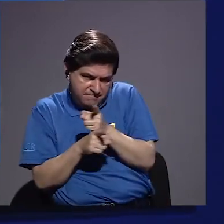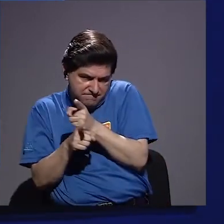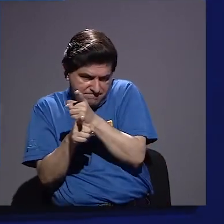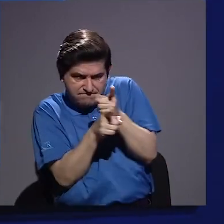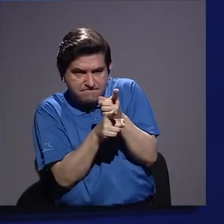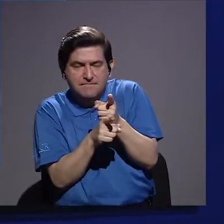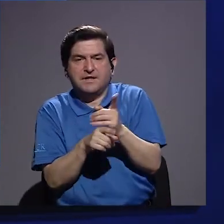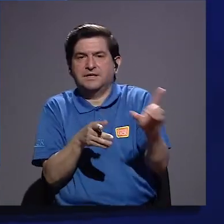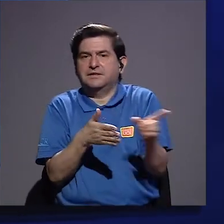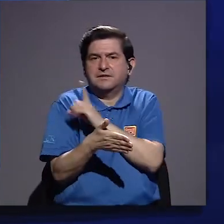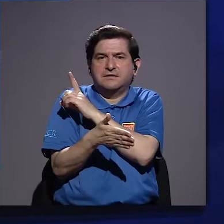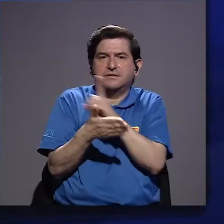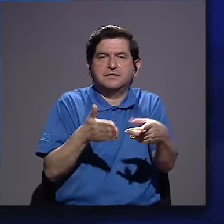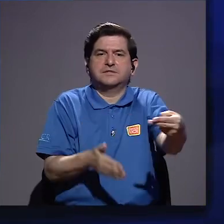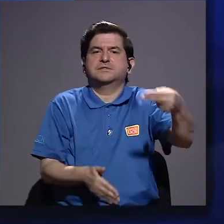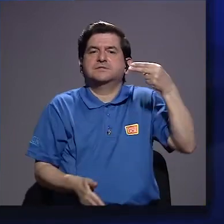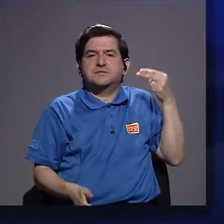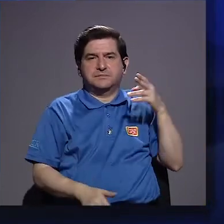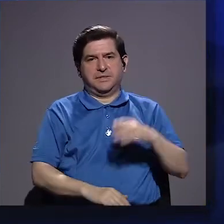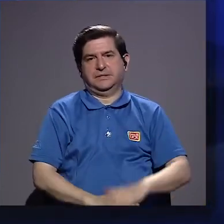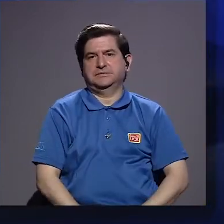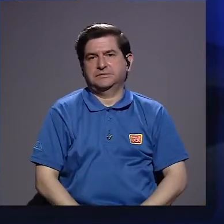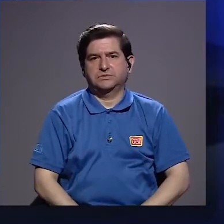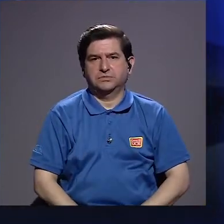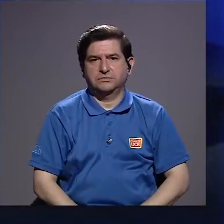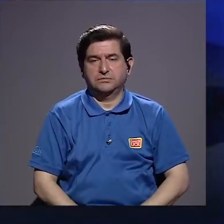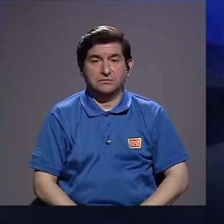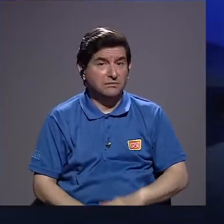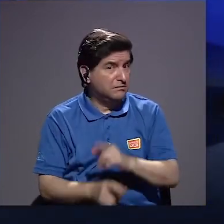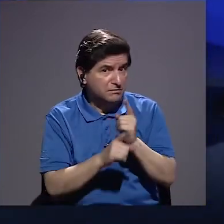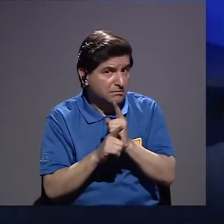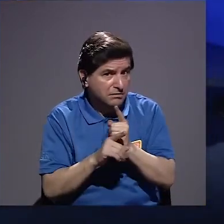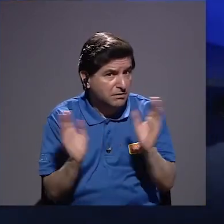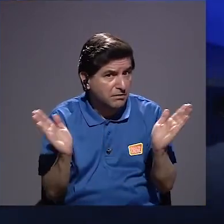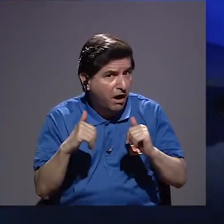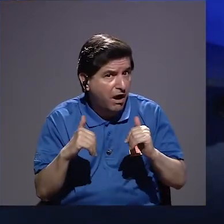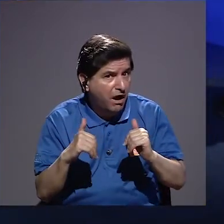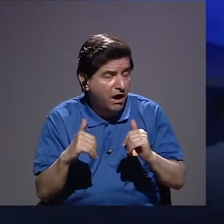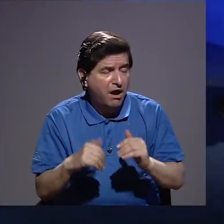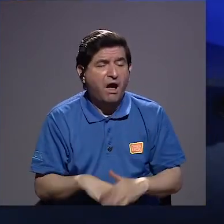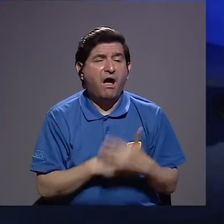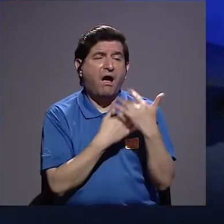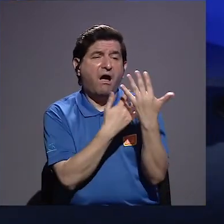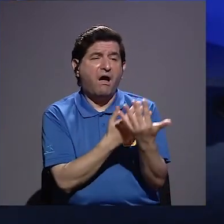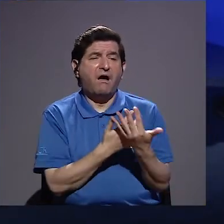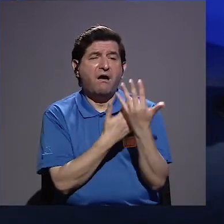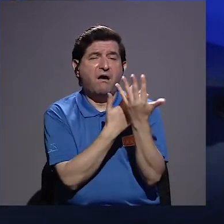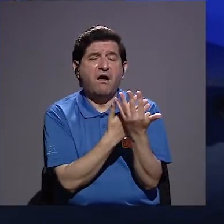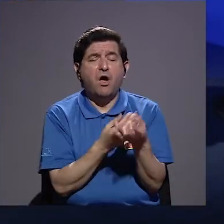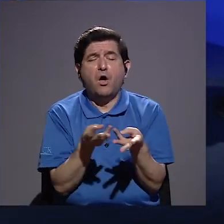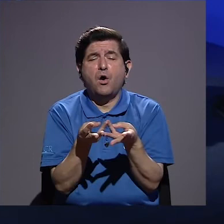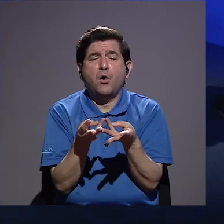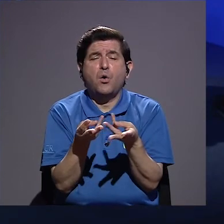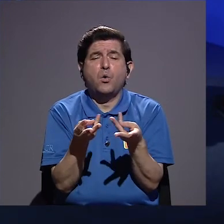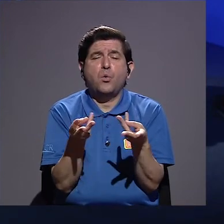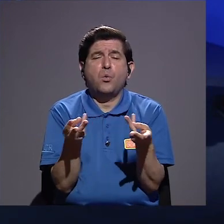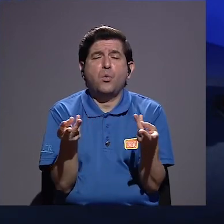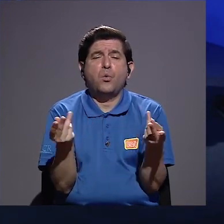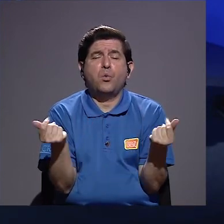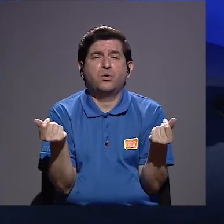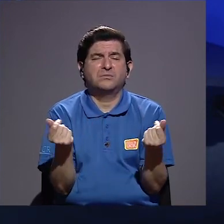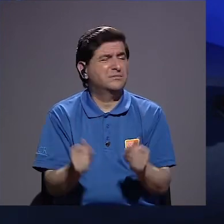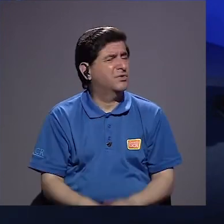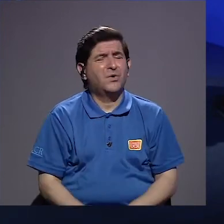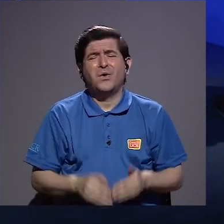corregir una discriminación histórica, ¿verdad? Entonces, si no la corregimos y esperamos a que se vaya curando